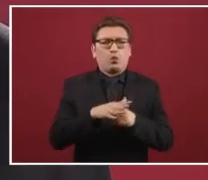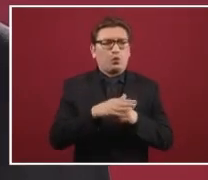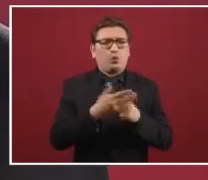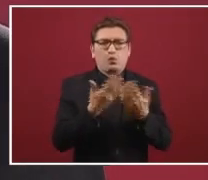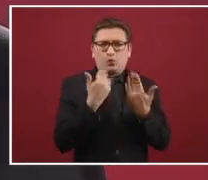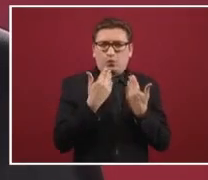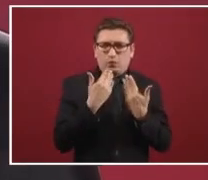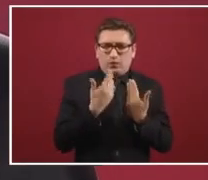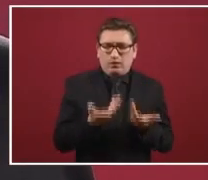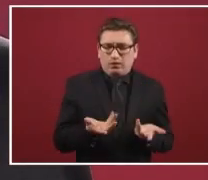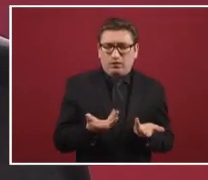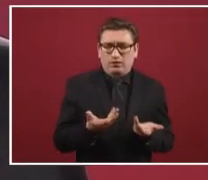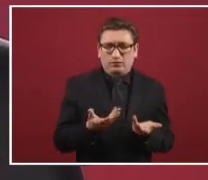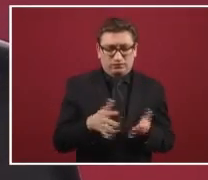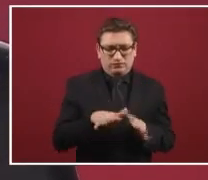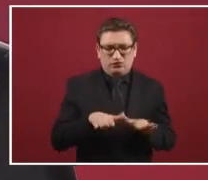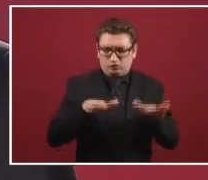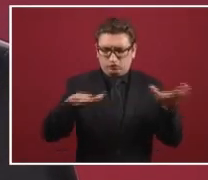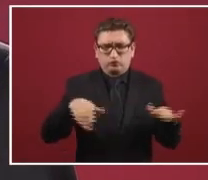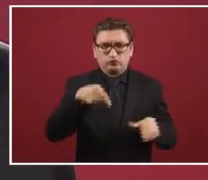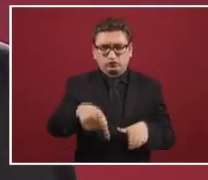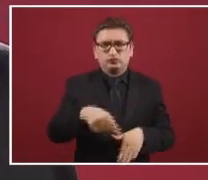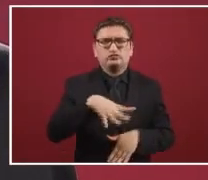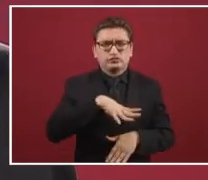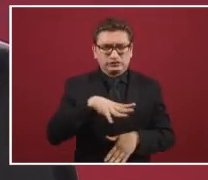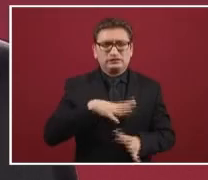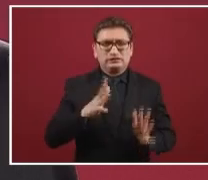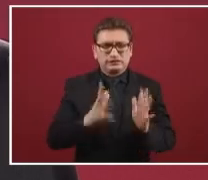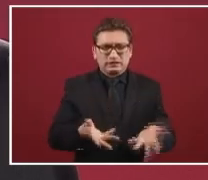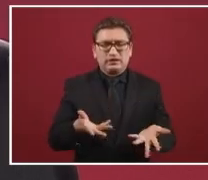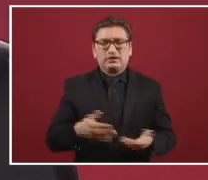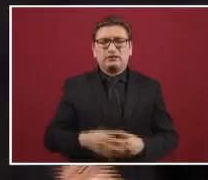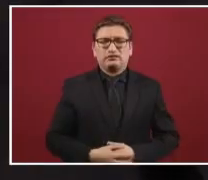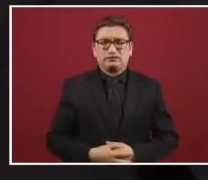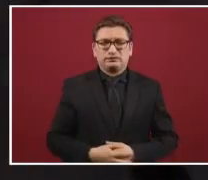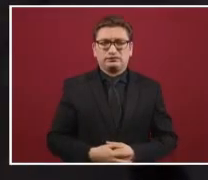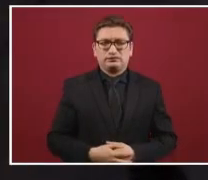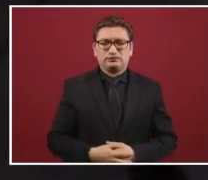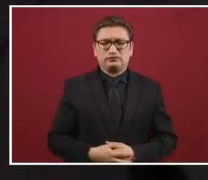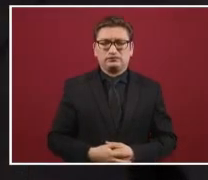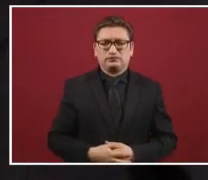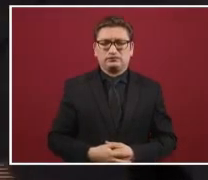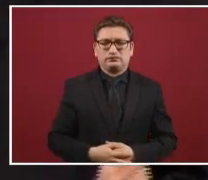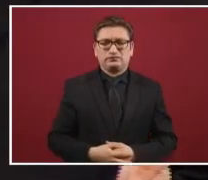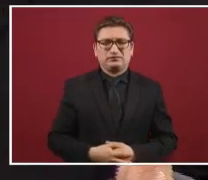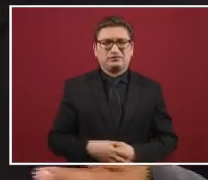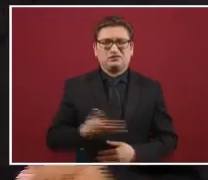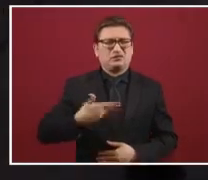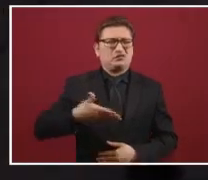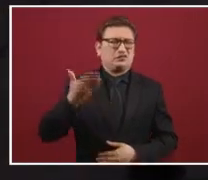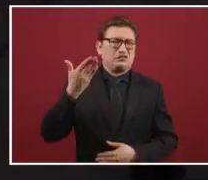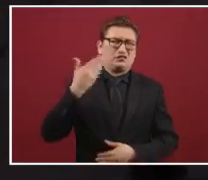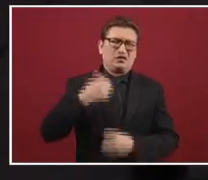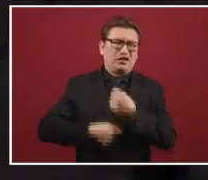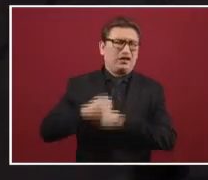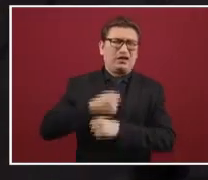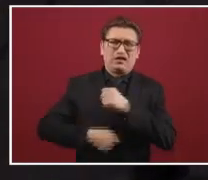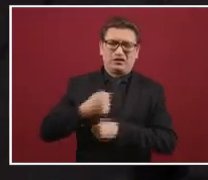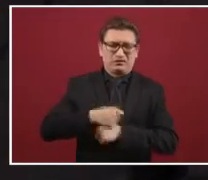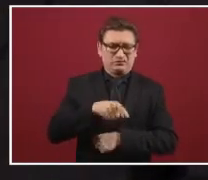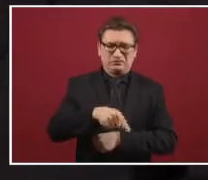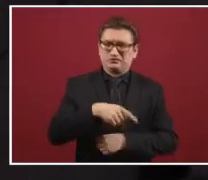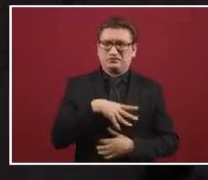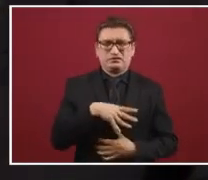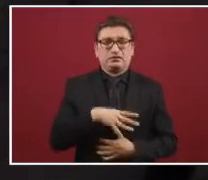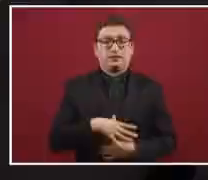Si ya existe el aeropuerto, la base aérea, desde hace mucho tiempo,